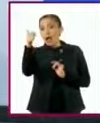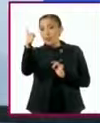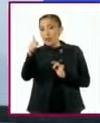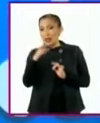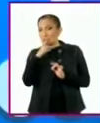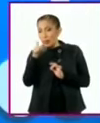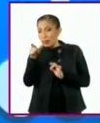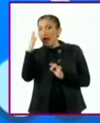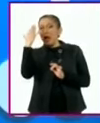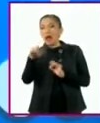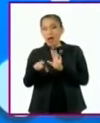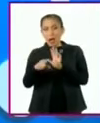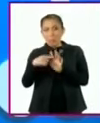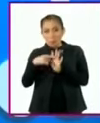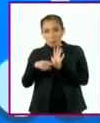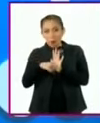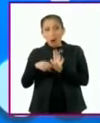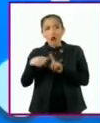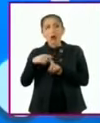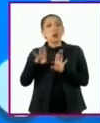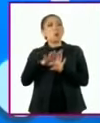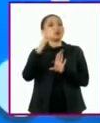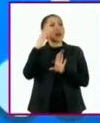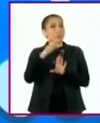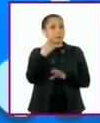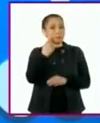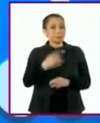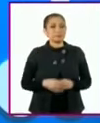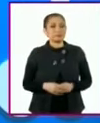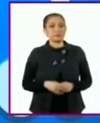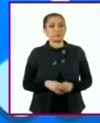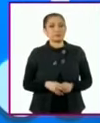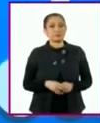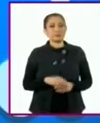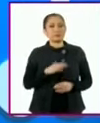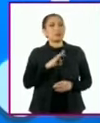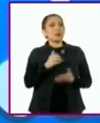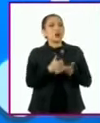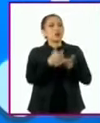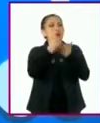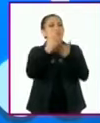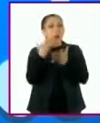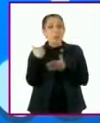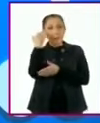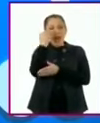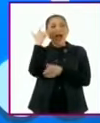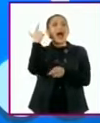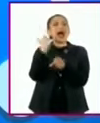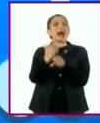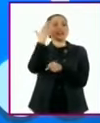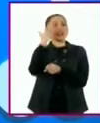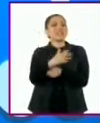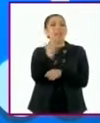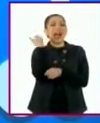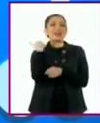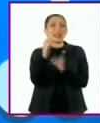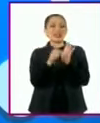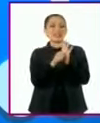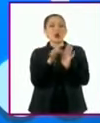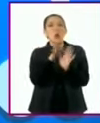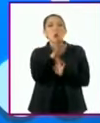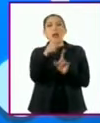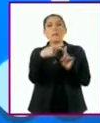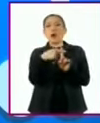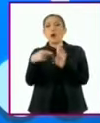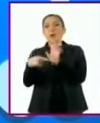operación? ¿Cómo podemos saberlo? ¿Qué nos puede ayudar a la anticipación del signo del cociente?